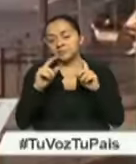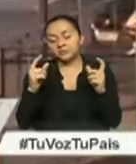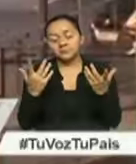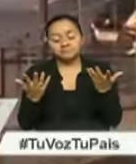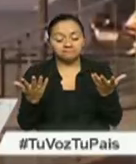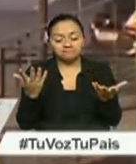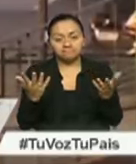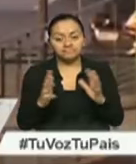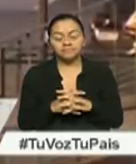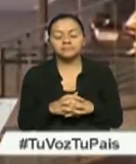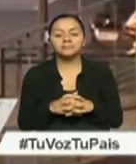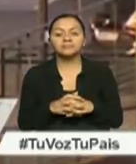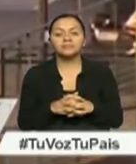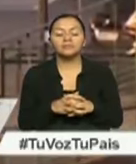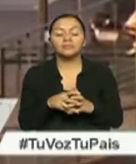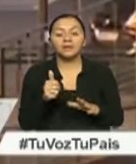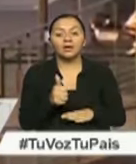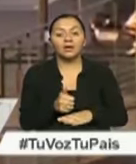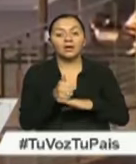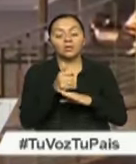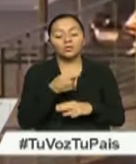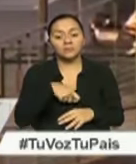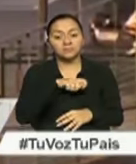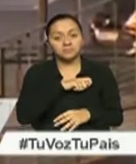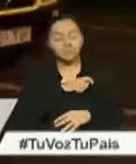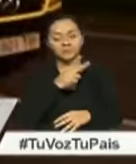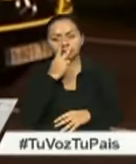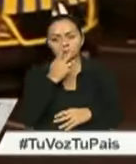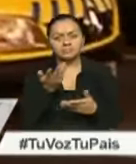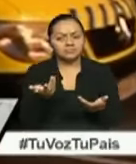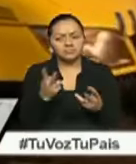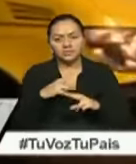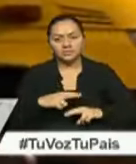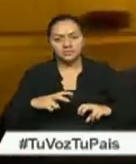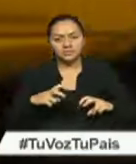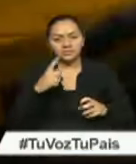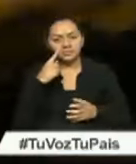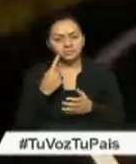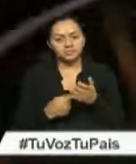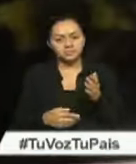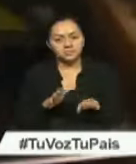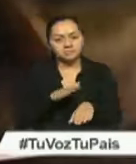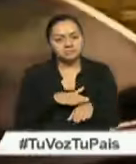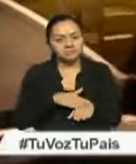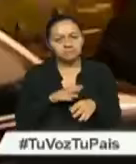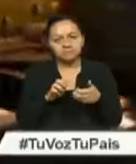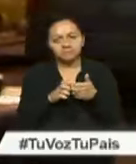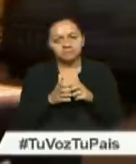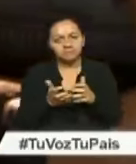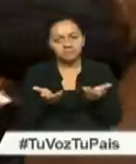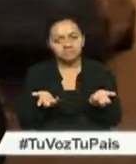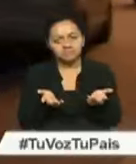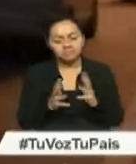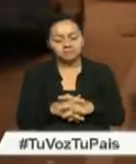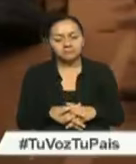portuguesa. Las autoridades españolas anunciaron que abrirán una investigación para determinar las causas del accidente.